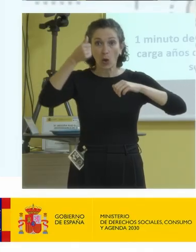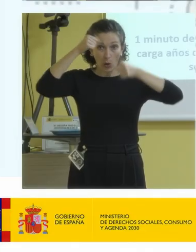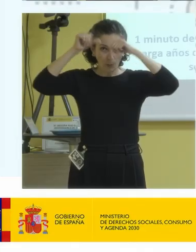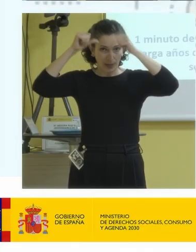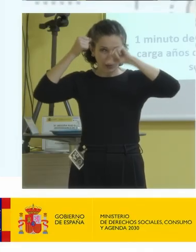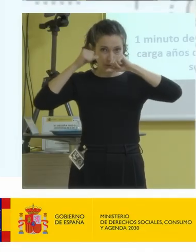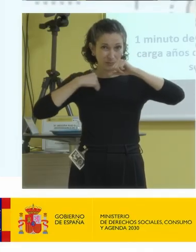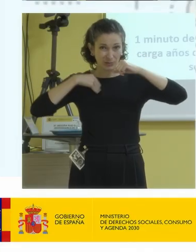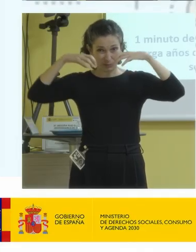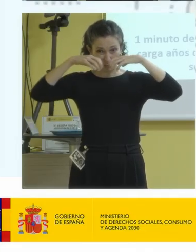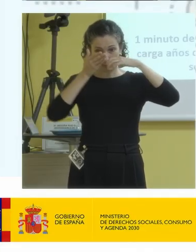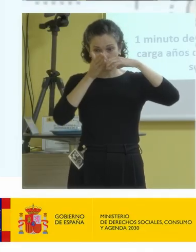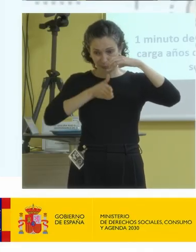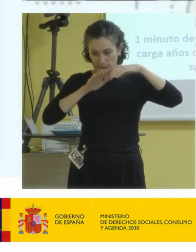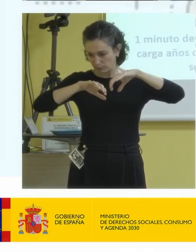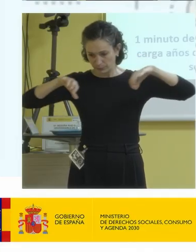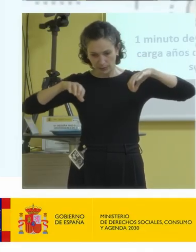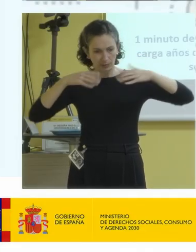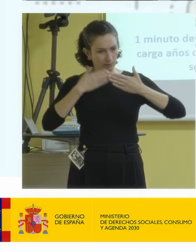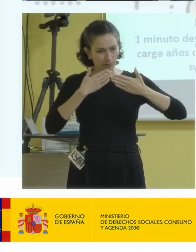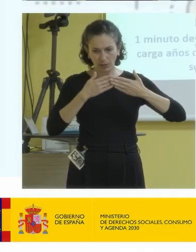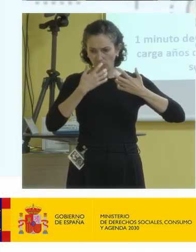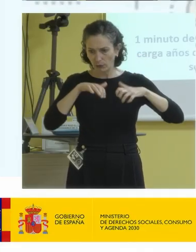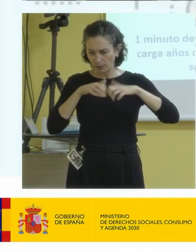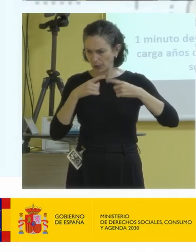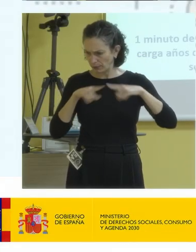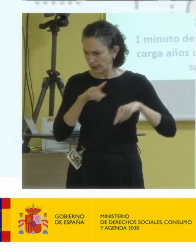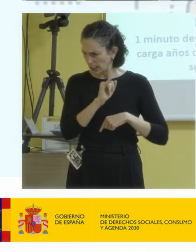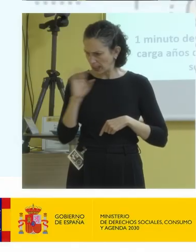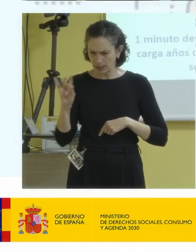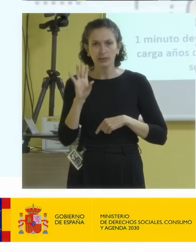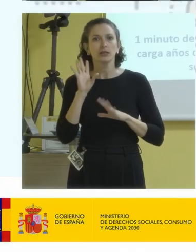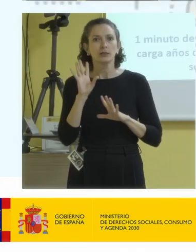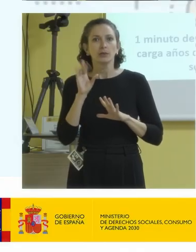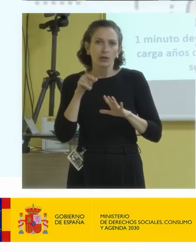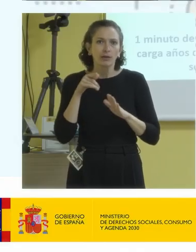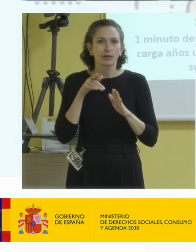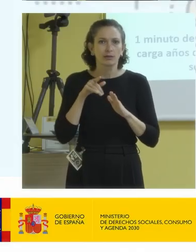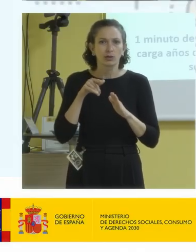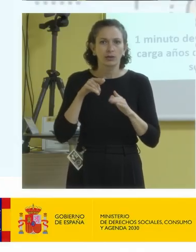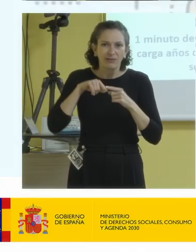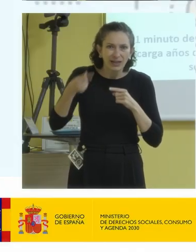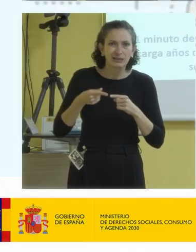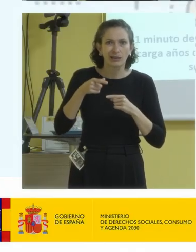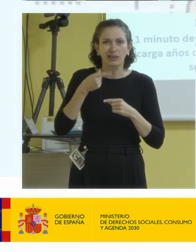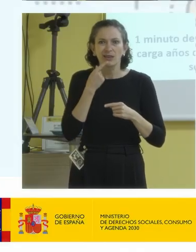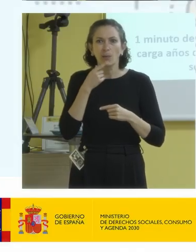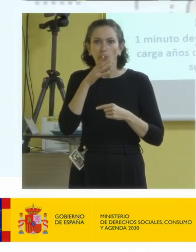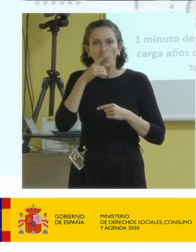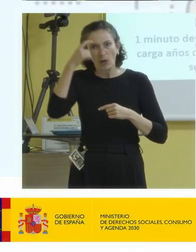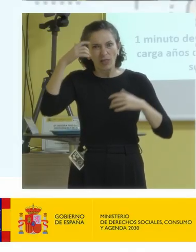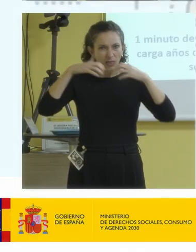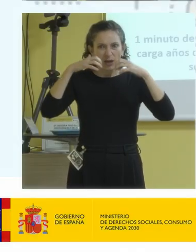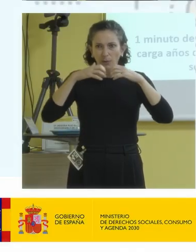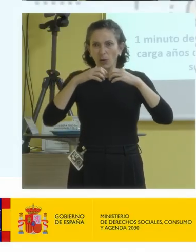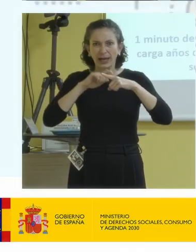separan el cuerpo calloso y encuentran evidencias de que hay funcionamientos diferenciales. Pero eso, hablar de dos personalidades, es distinto. Hablamos de personas